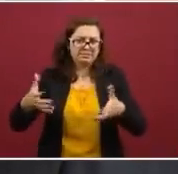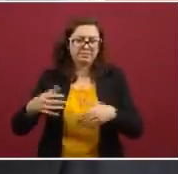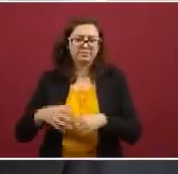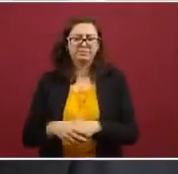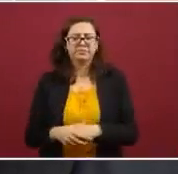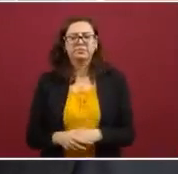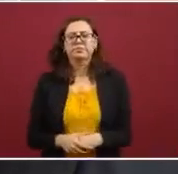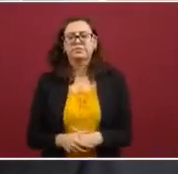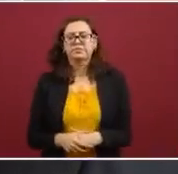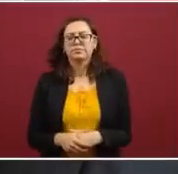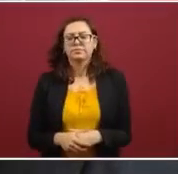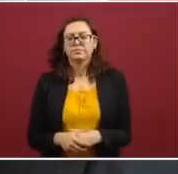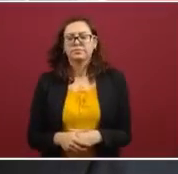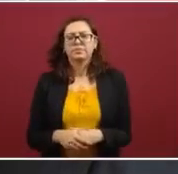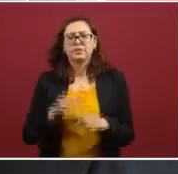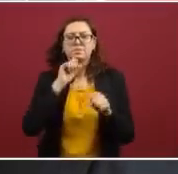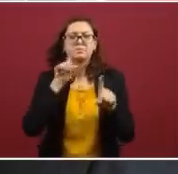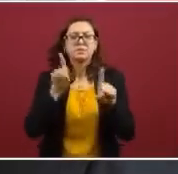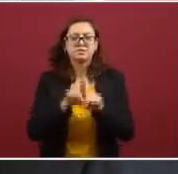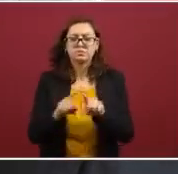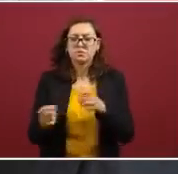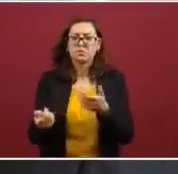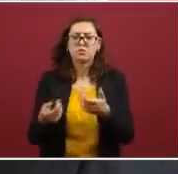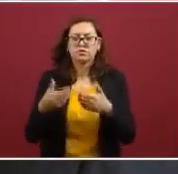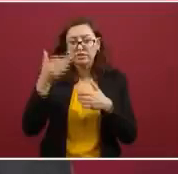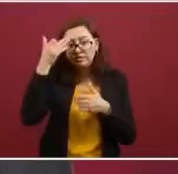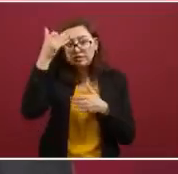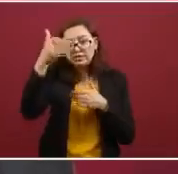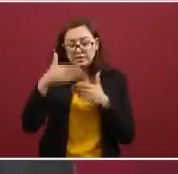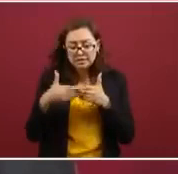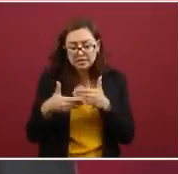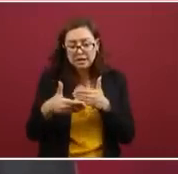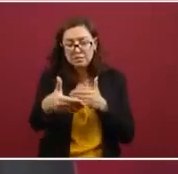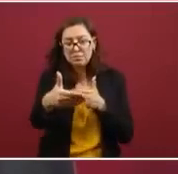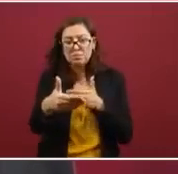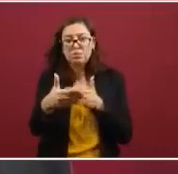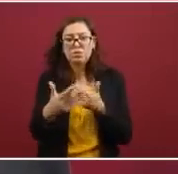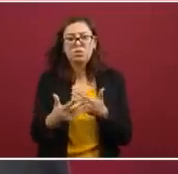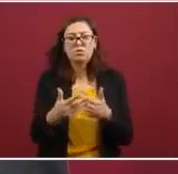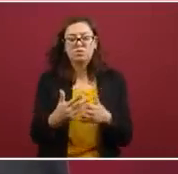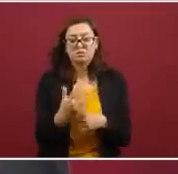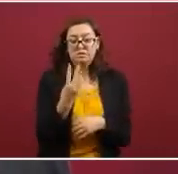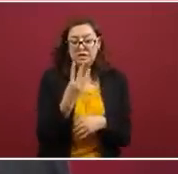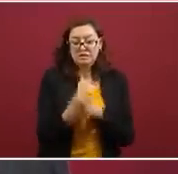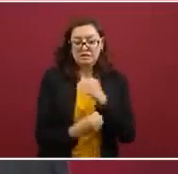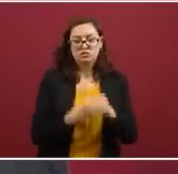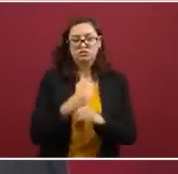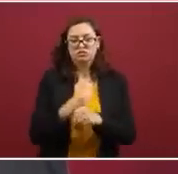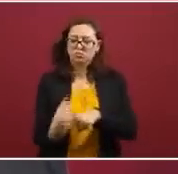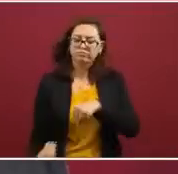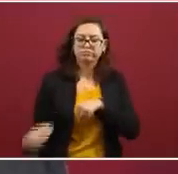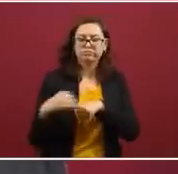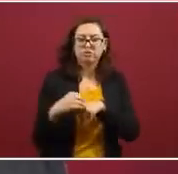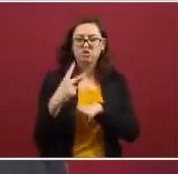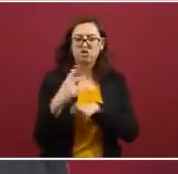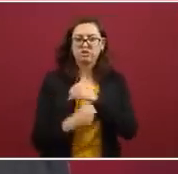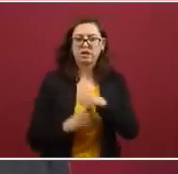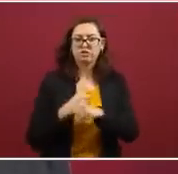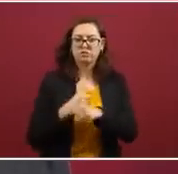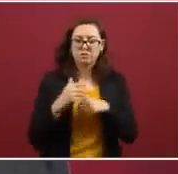firmado a 3 años, se amplía a 5 años,